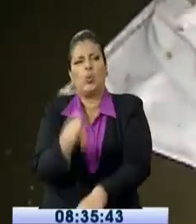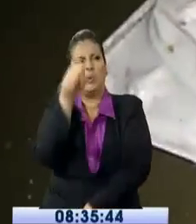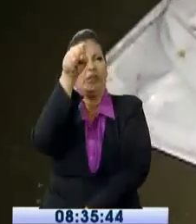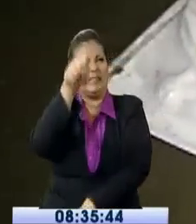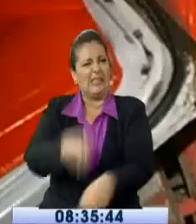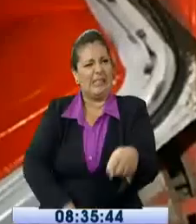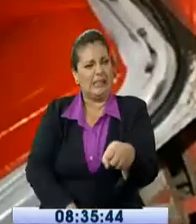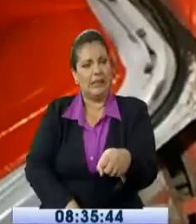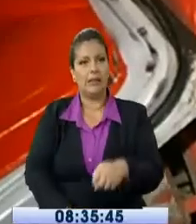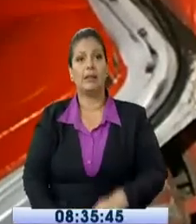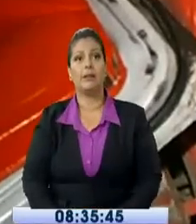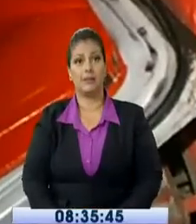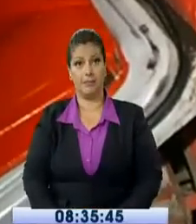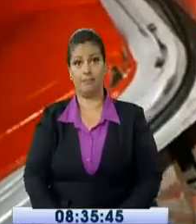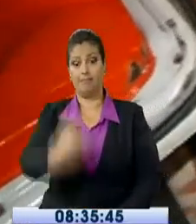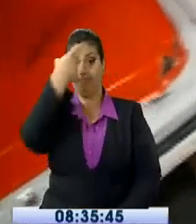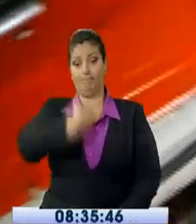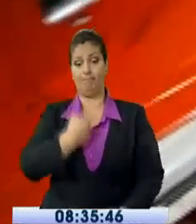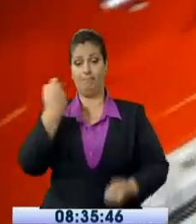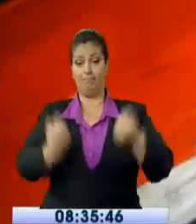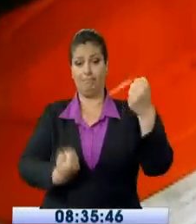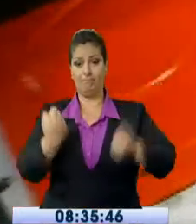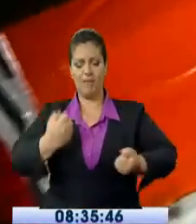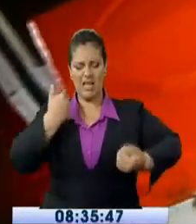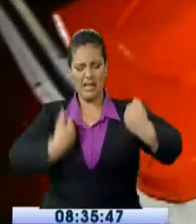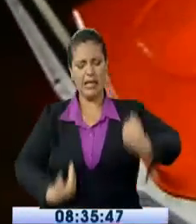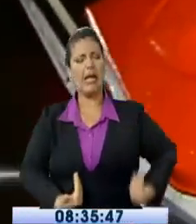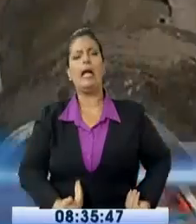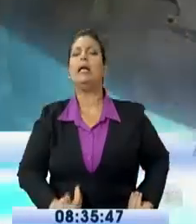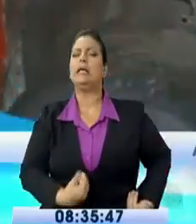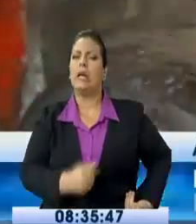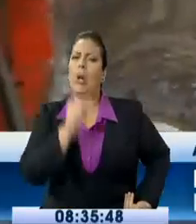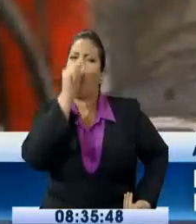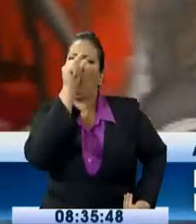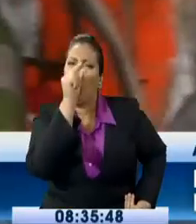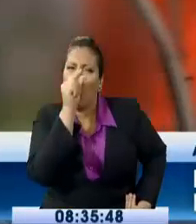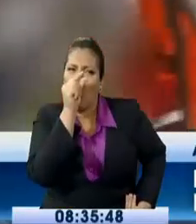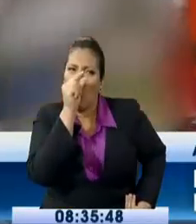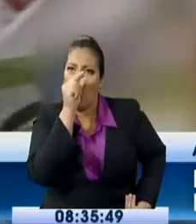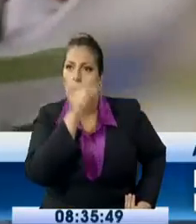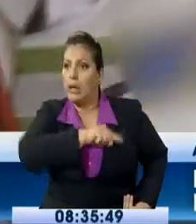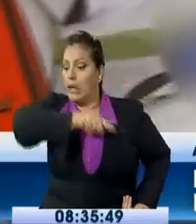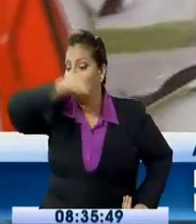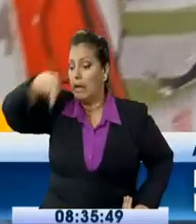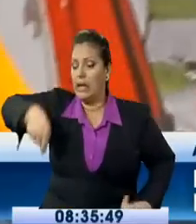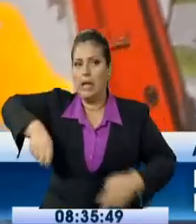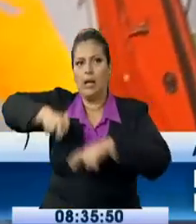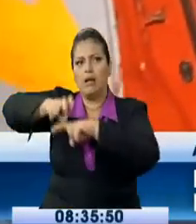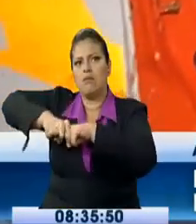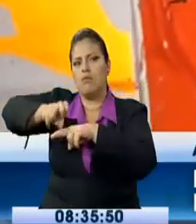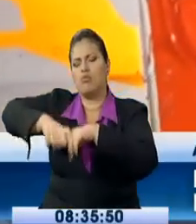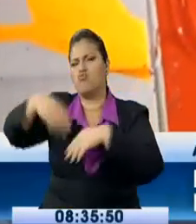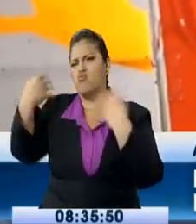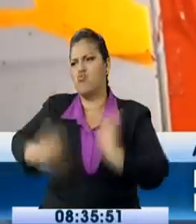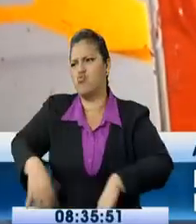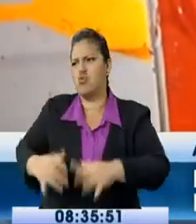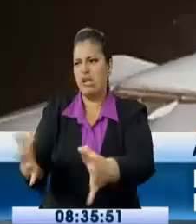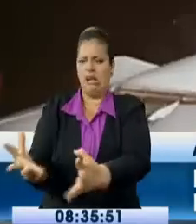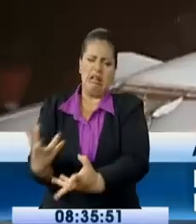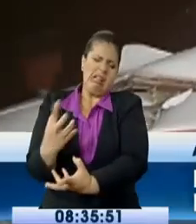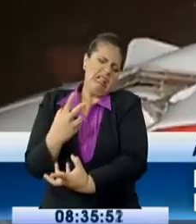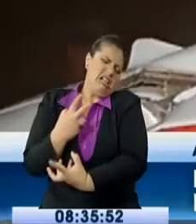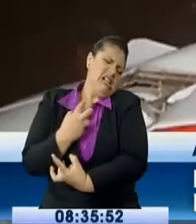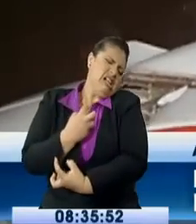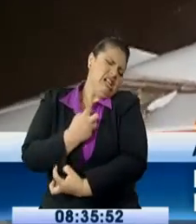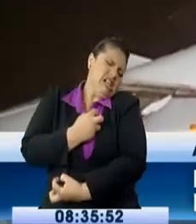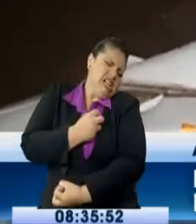Pese a ello, el conductor resultó únicamente con heridas leves, no así su acompañante, quien quedó atrapada entre los